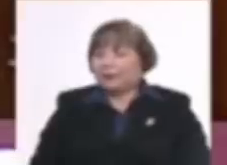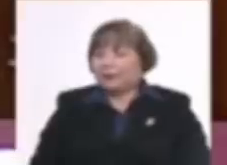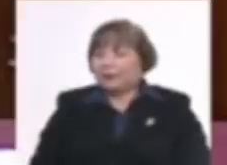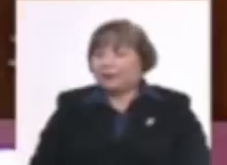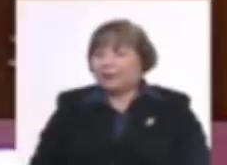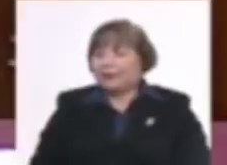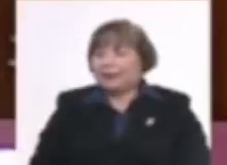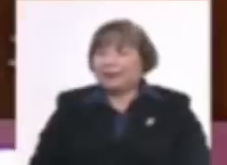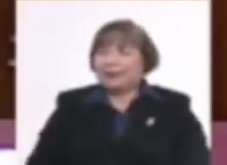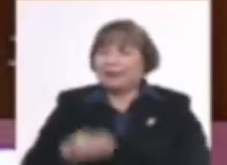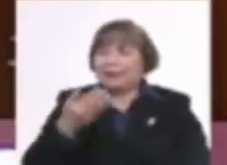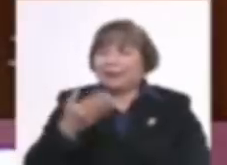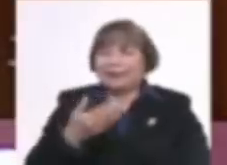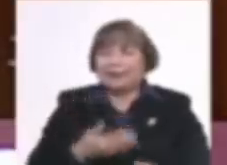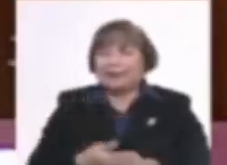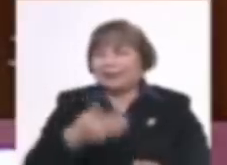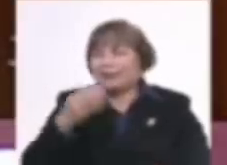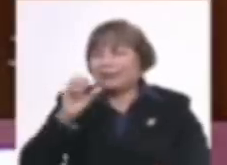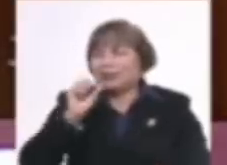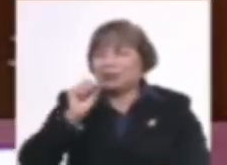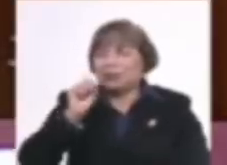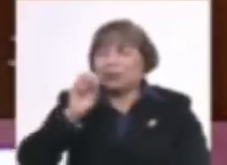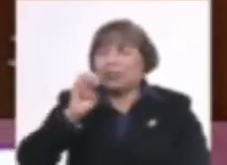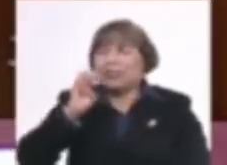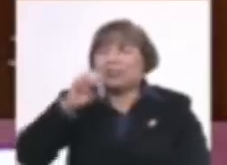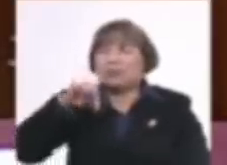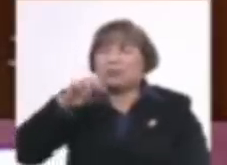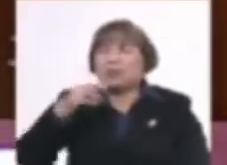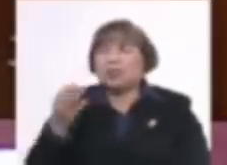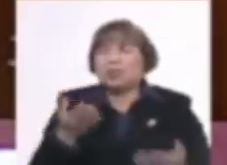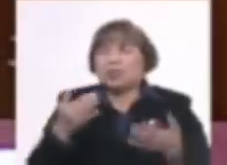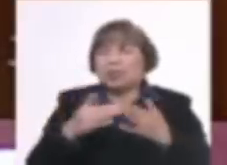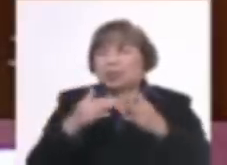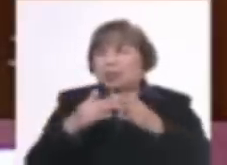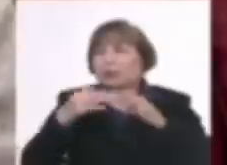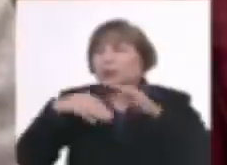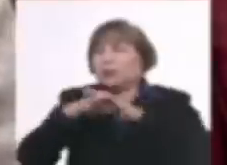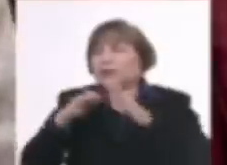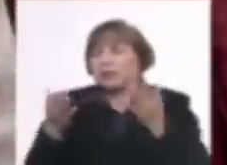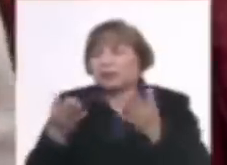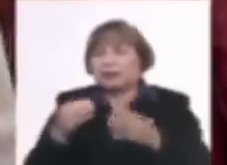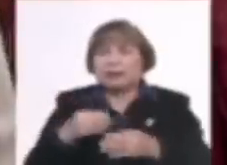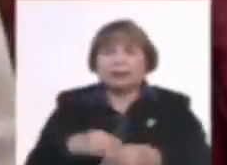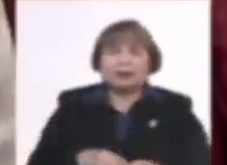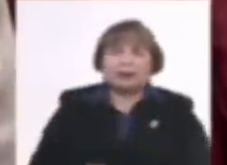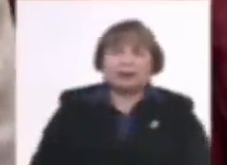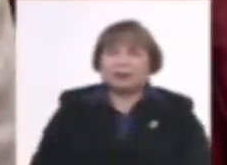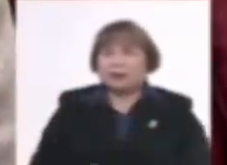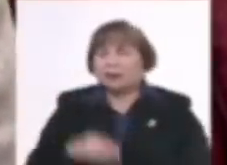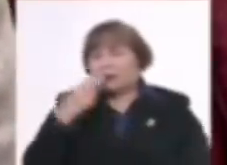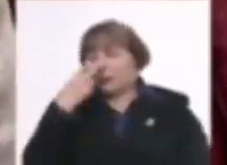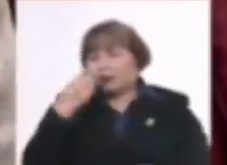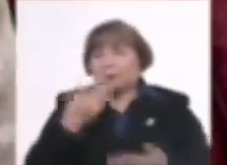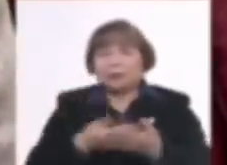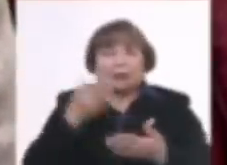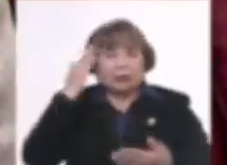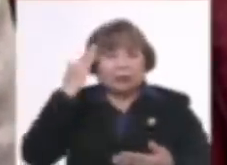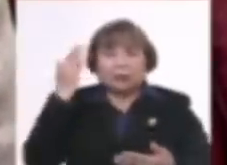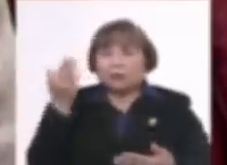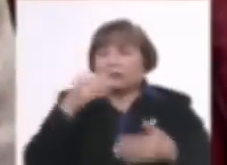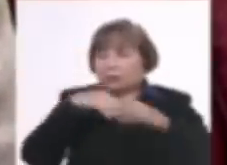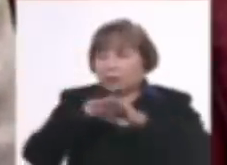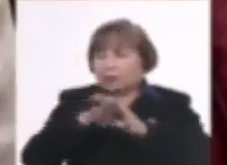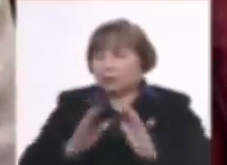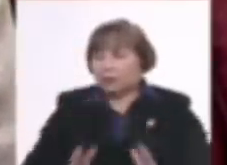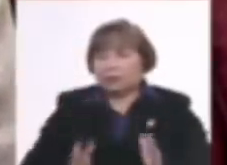Y el señor Espino, ¿dónde se registraba? ¿Por dónde entraba él? Como ustedes tienen de conocimiento,